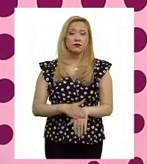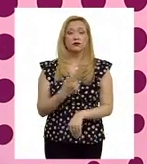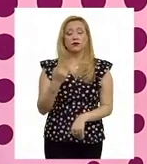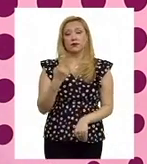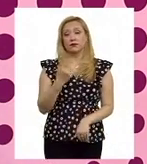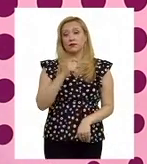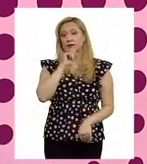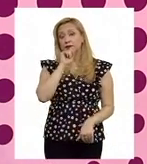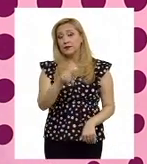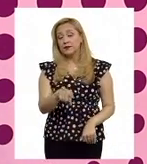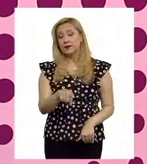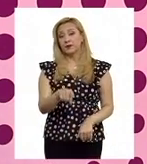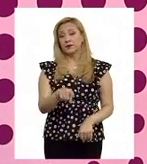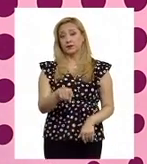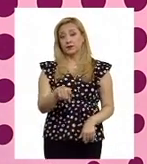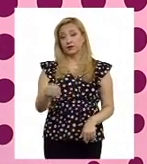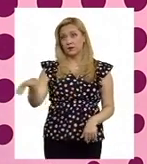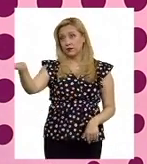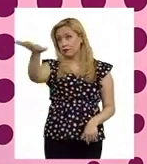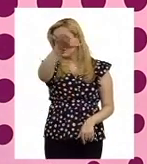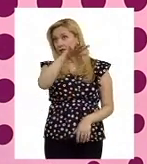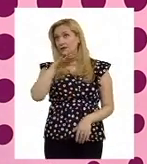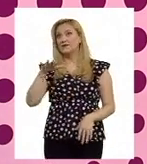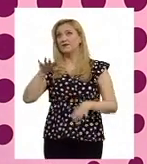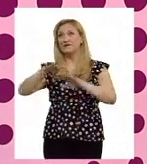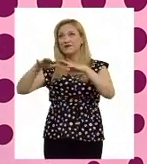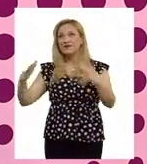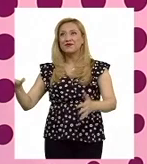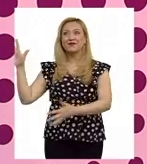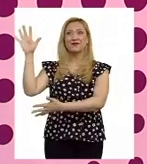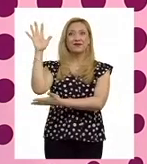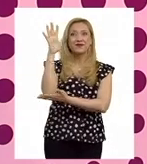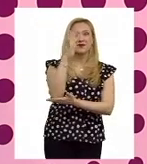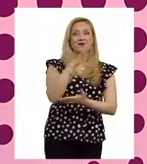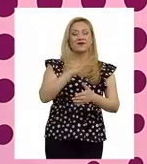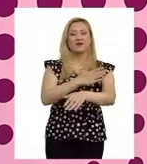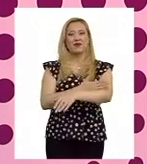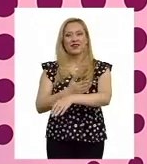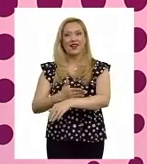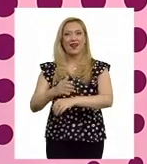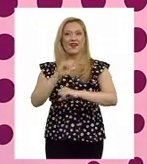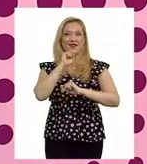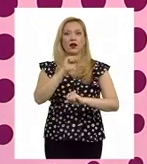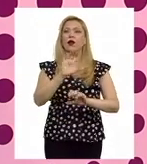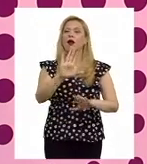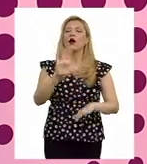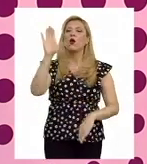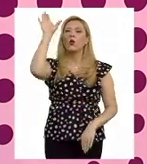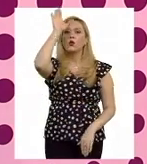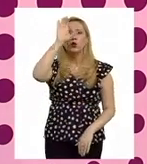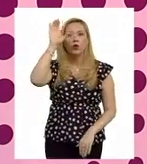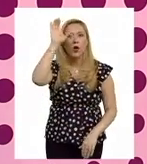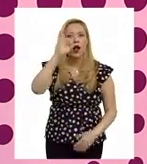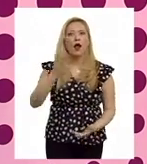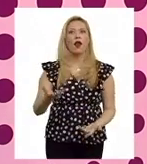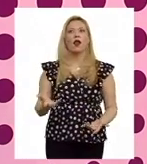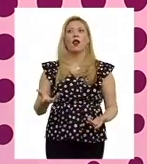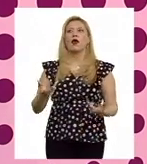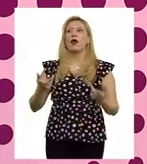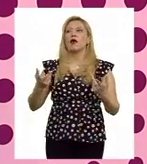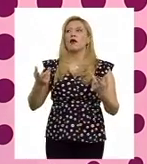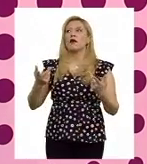que también poseen los ecosistemas y que a veces se nos olvida son los servicios culturales, los servicios sociales, los